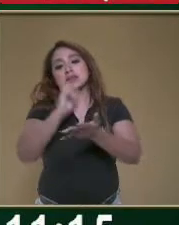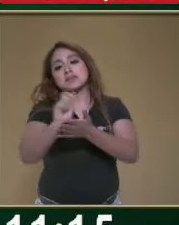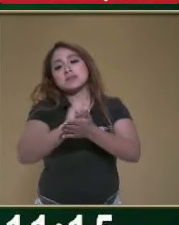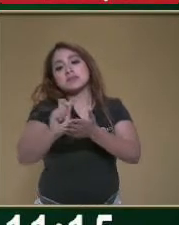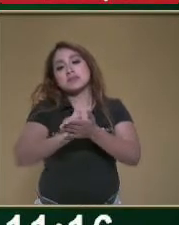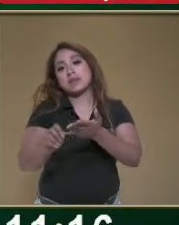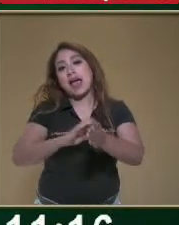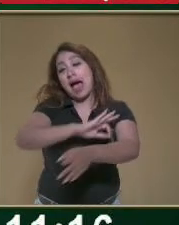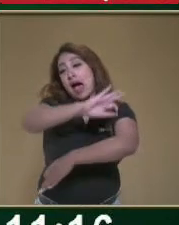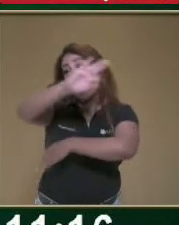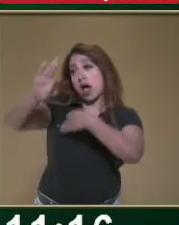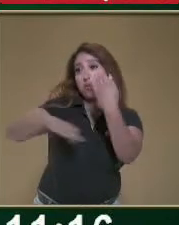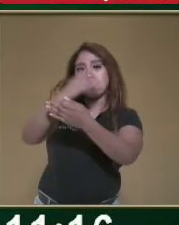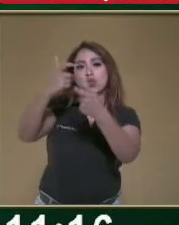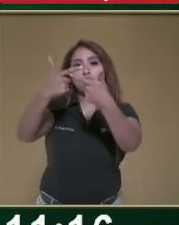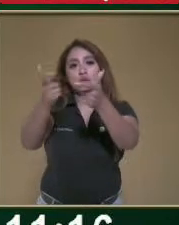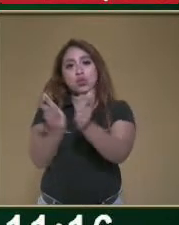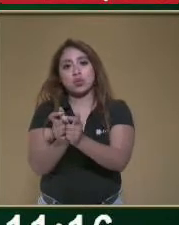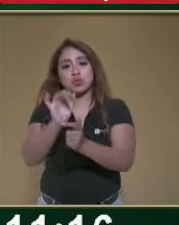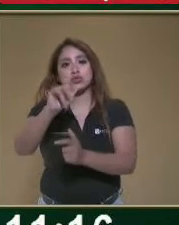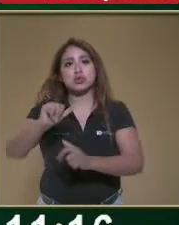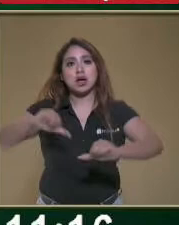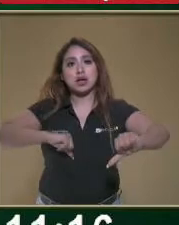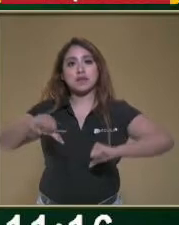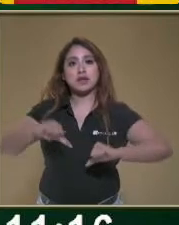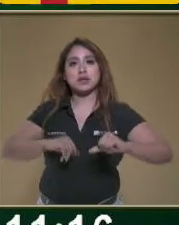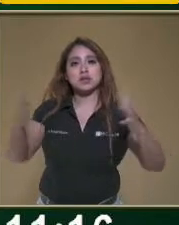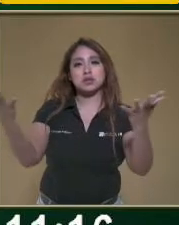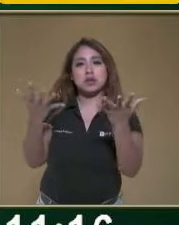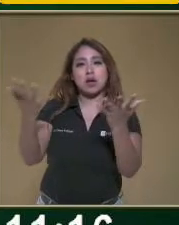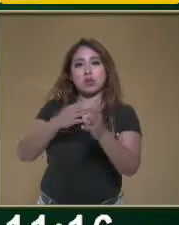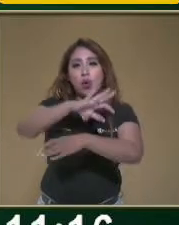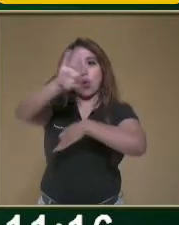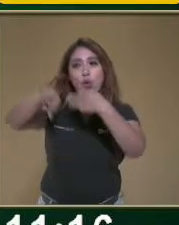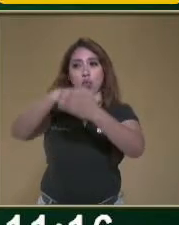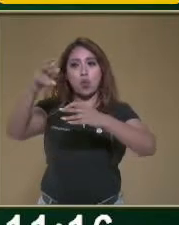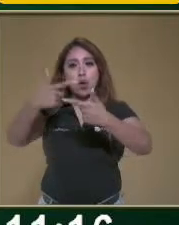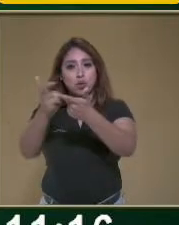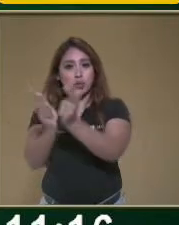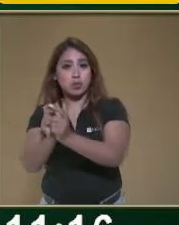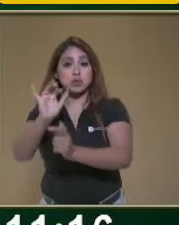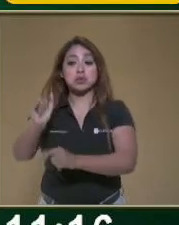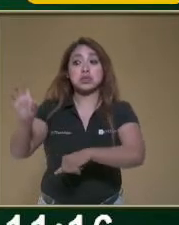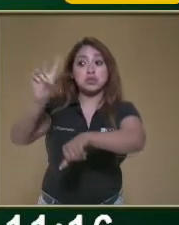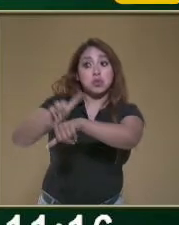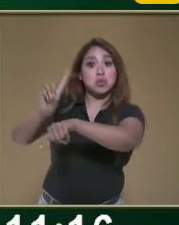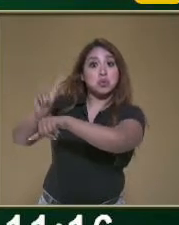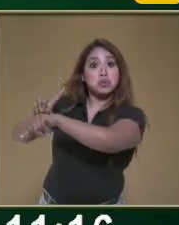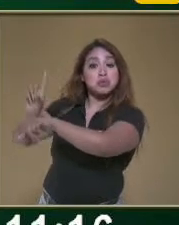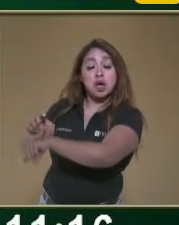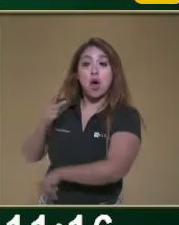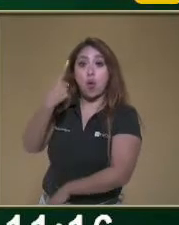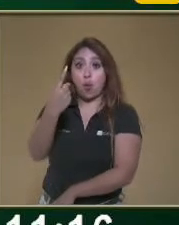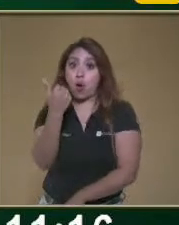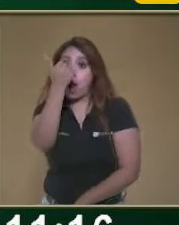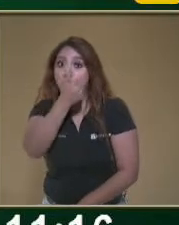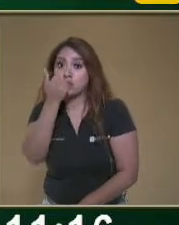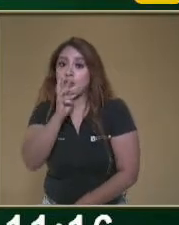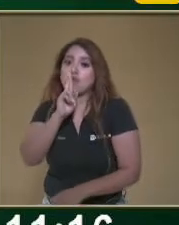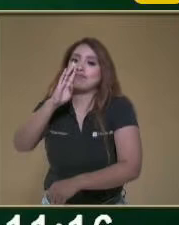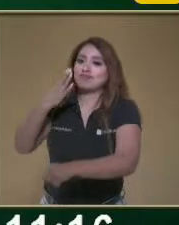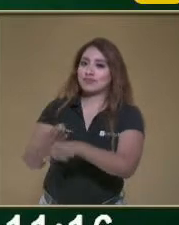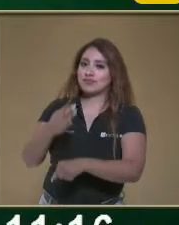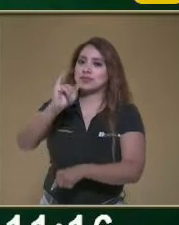a todo el grupo o las actividades que realizaron todo el grupo. Y cada día un alumno es el responsable, por eso al